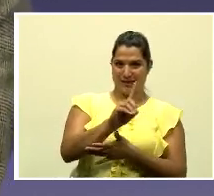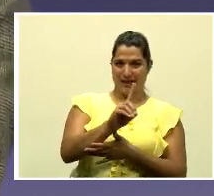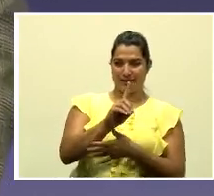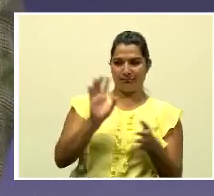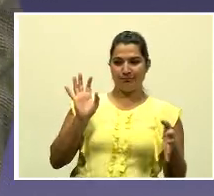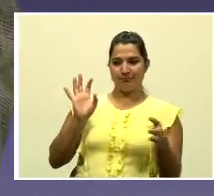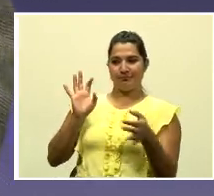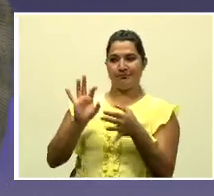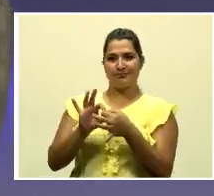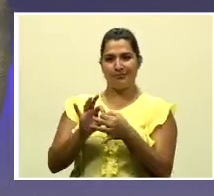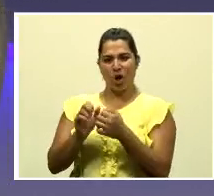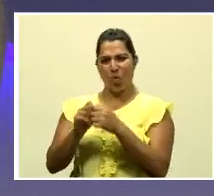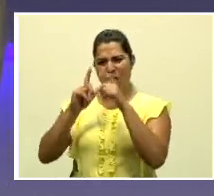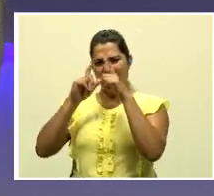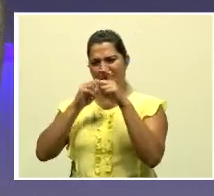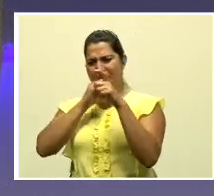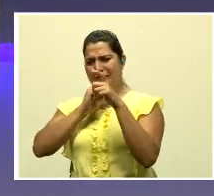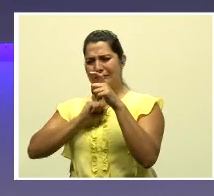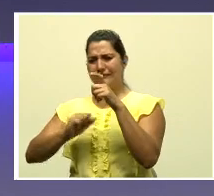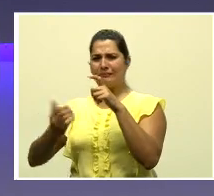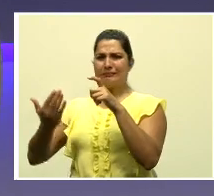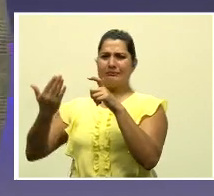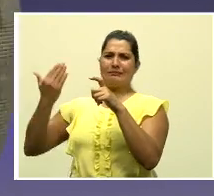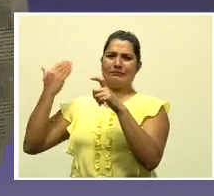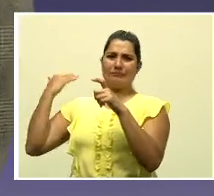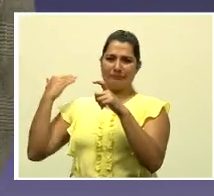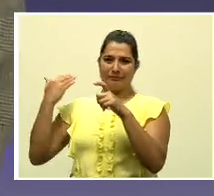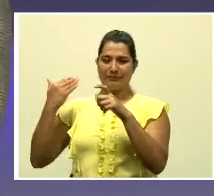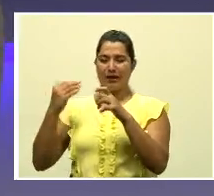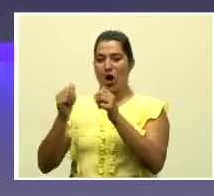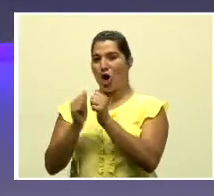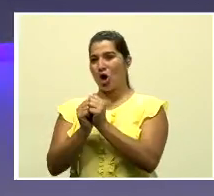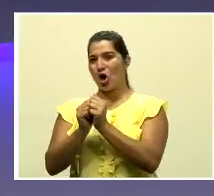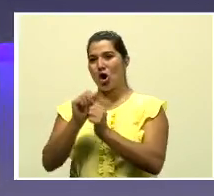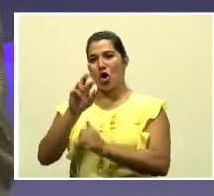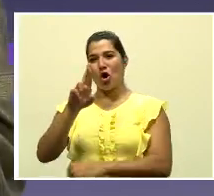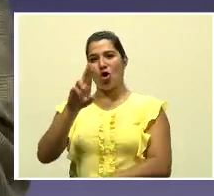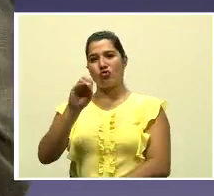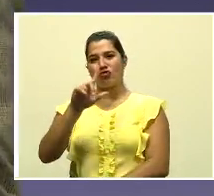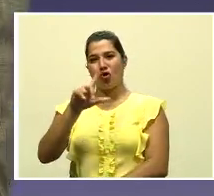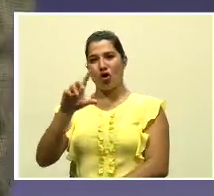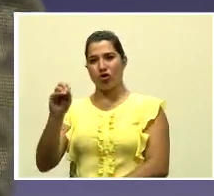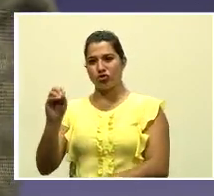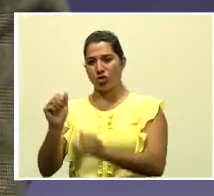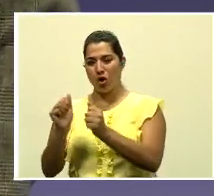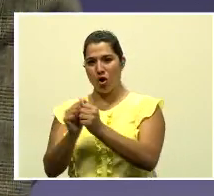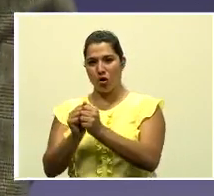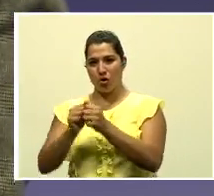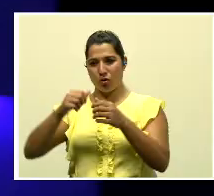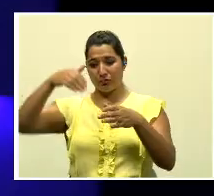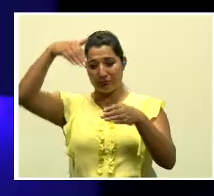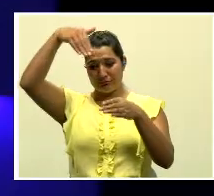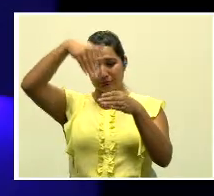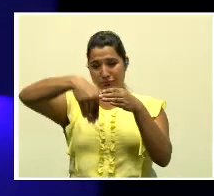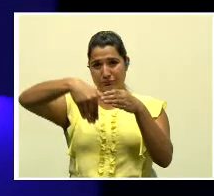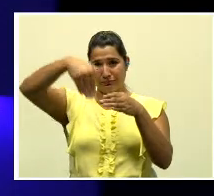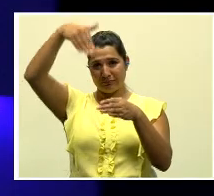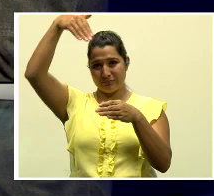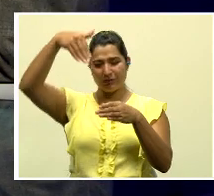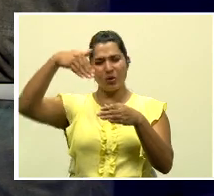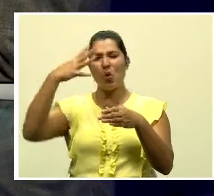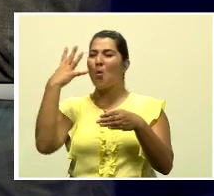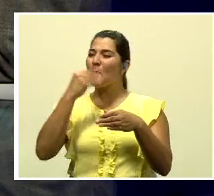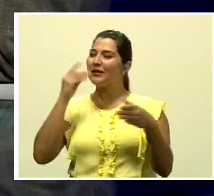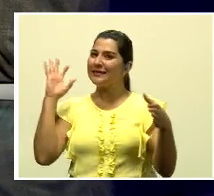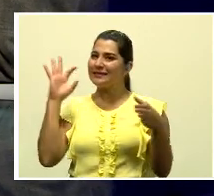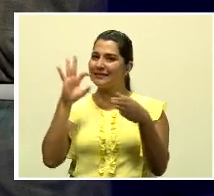su manera tradicional, con placas, con rollos, ¿verdad? Es una linda mezcla. Es una linda mezcla,